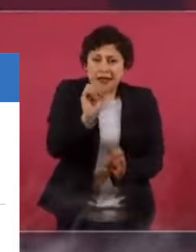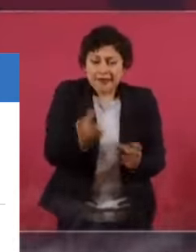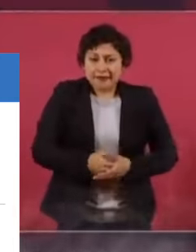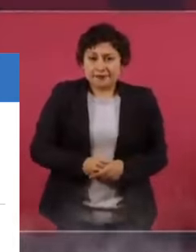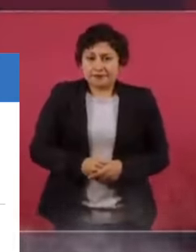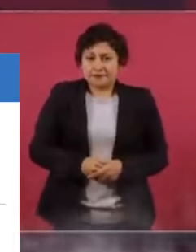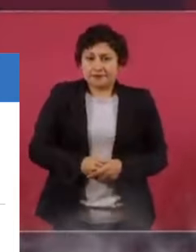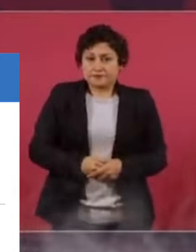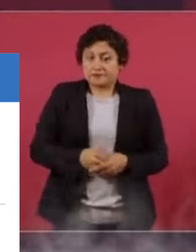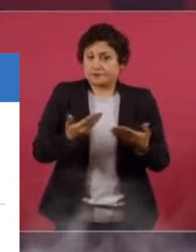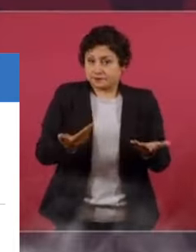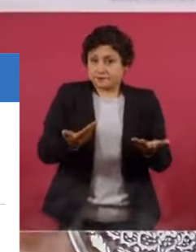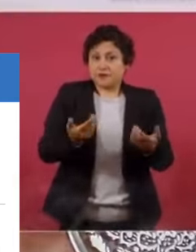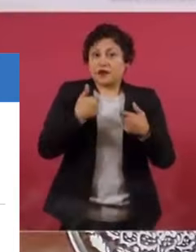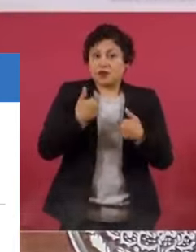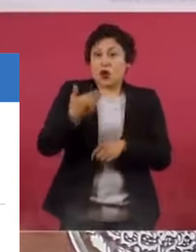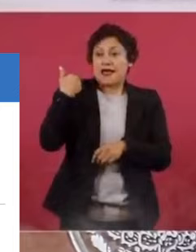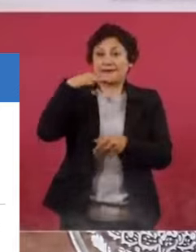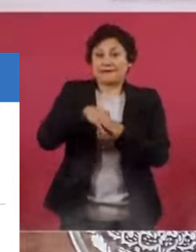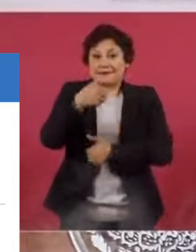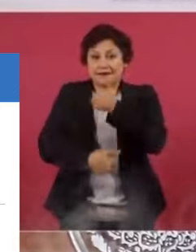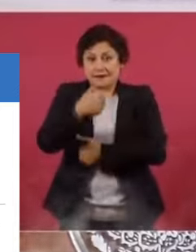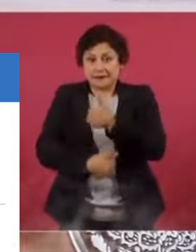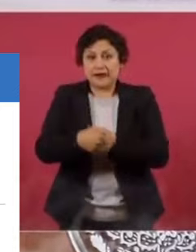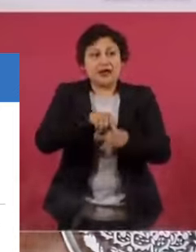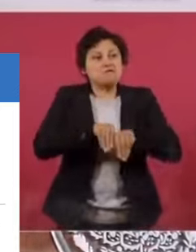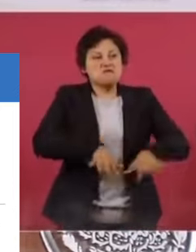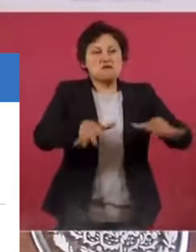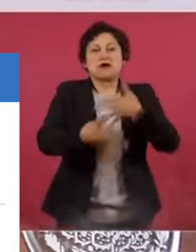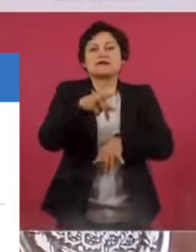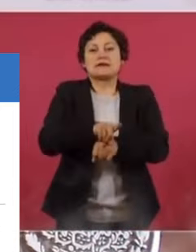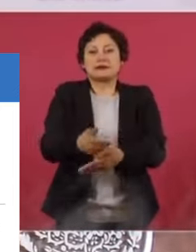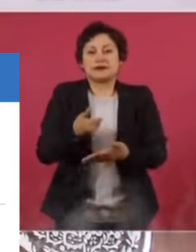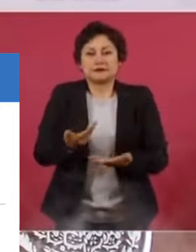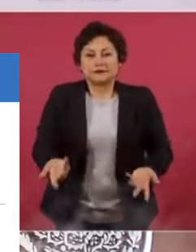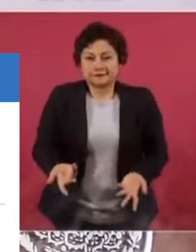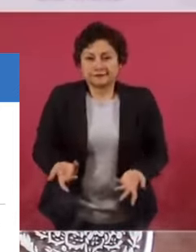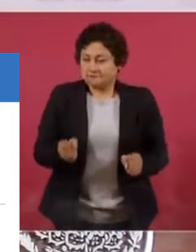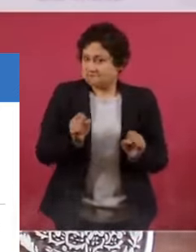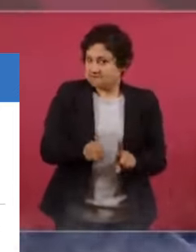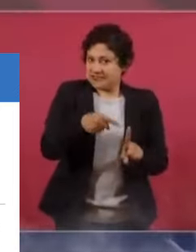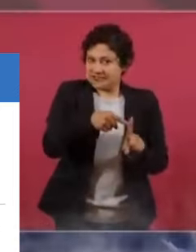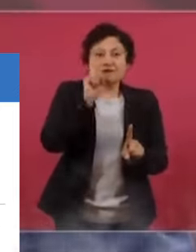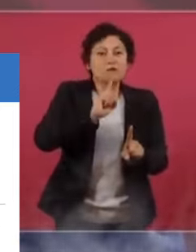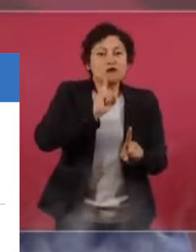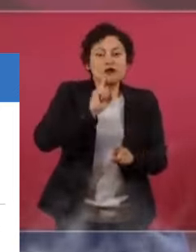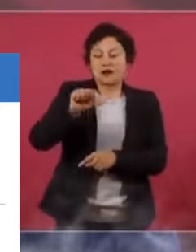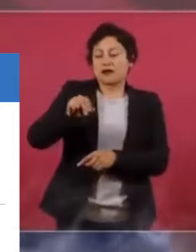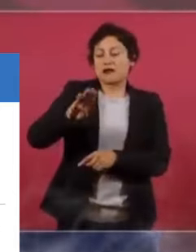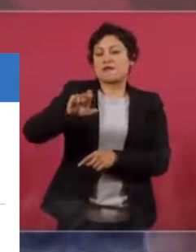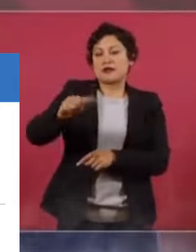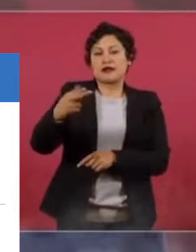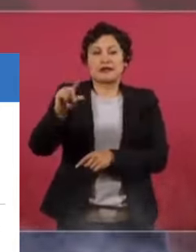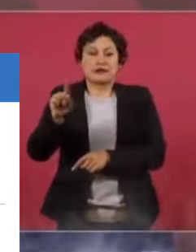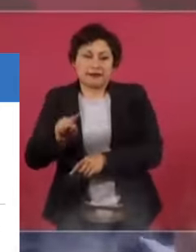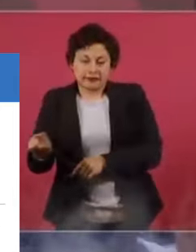publicó 15 días antes de la pasada elección. Pues esa misma periodista, esa misma que se llama Anabel Hernández,